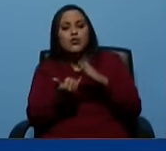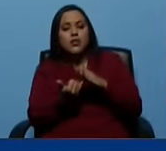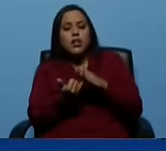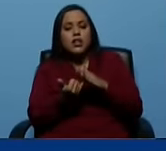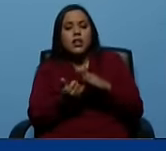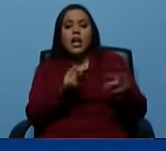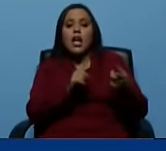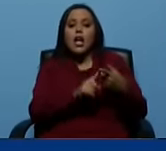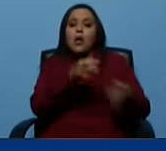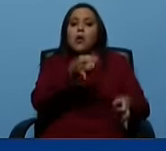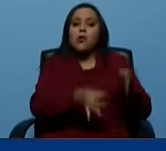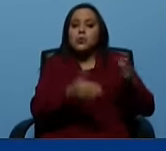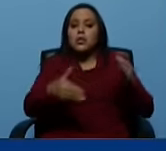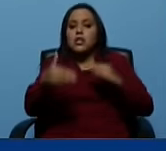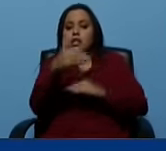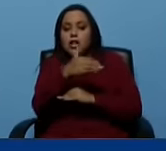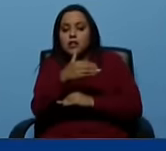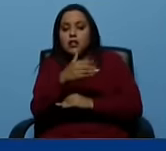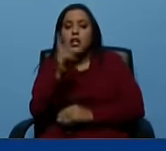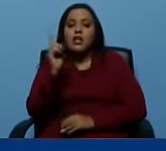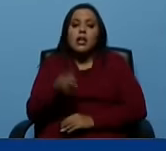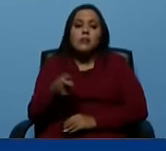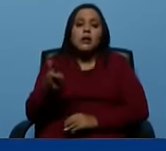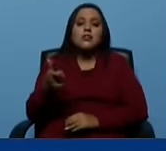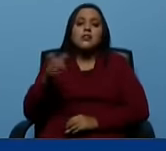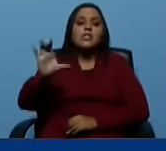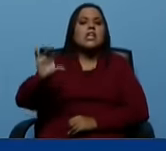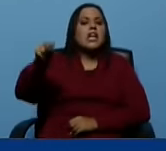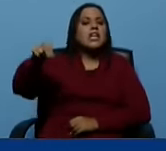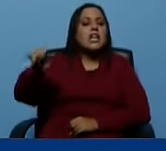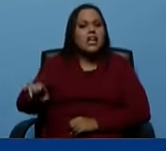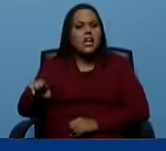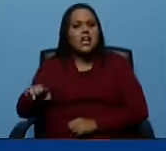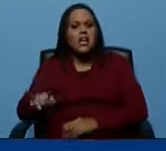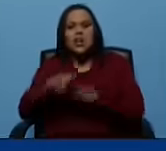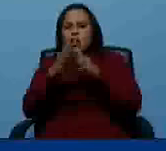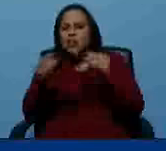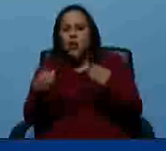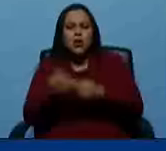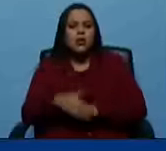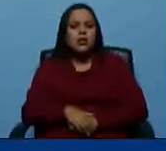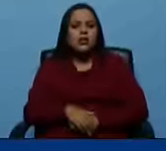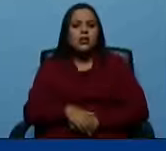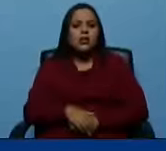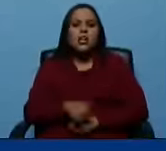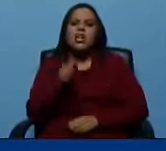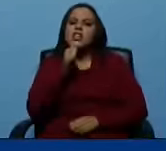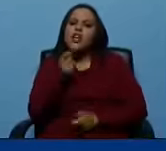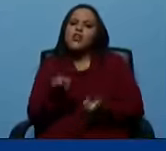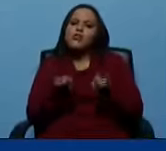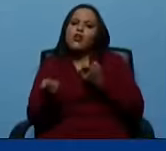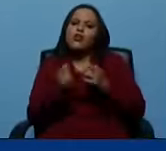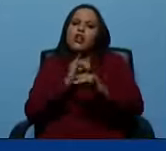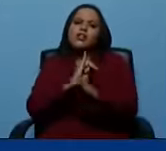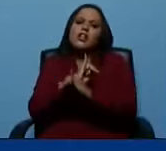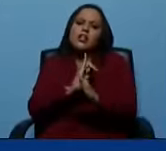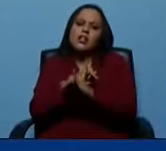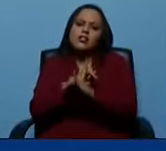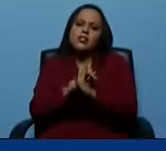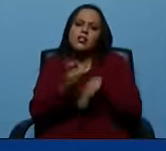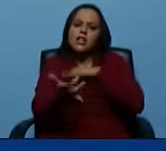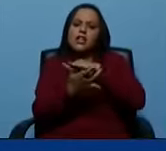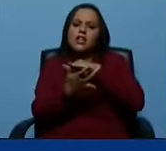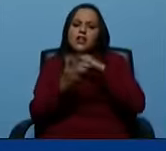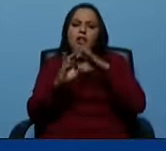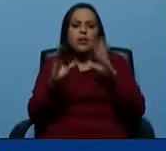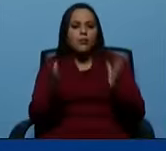el Poder Electoral, el Poder Ejecutivo. ¿Quién controla Internet y la alta tecnología del